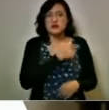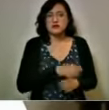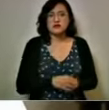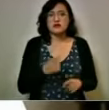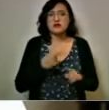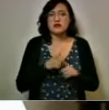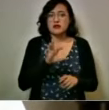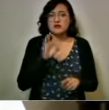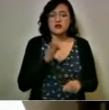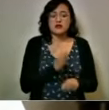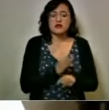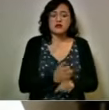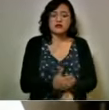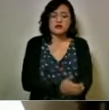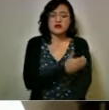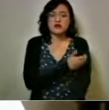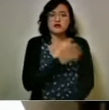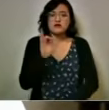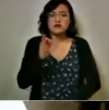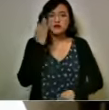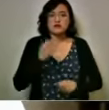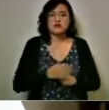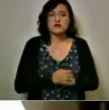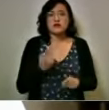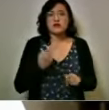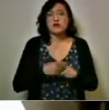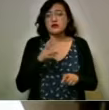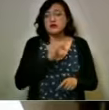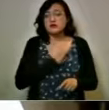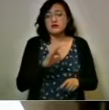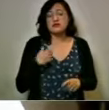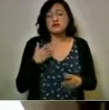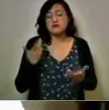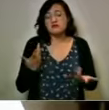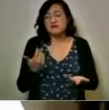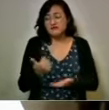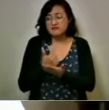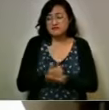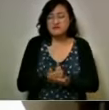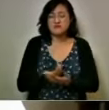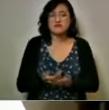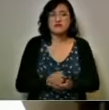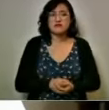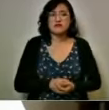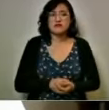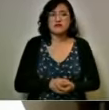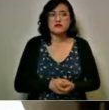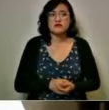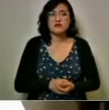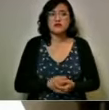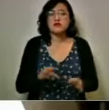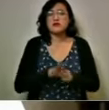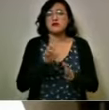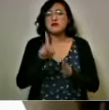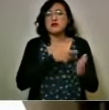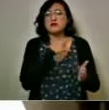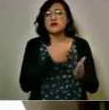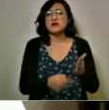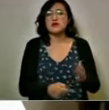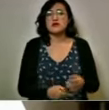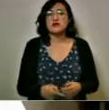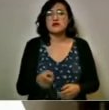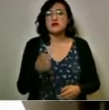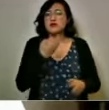que necesito el acompañamiento de la Federación y que no lo he podido conseguir es la cancelación